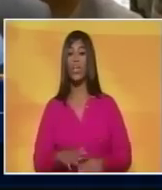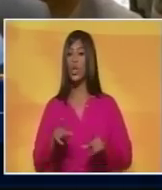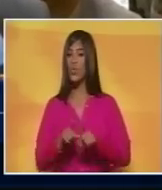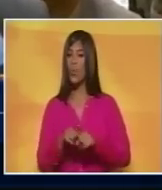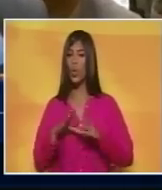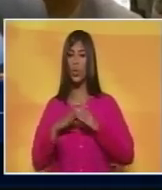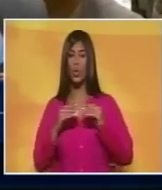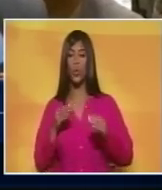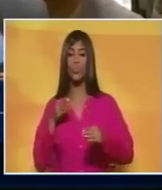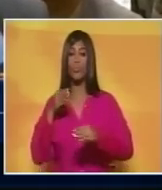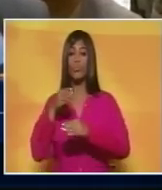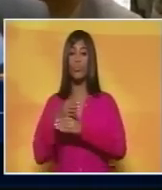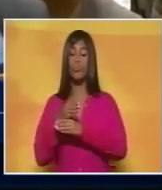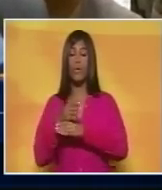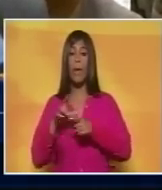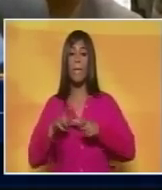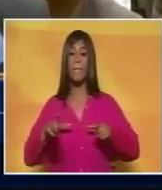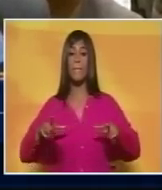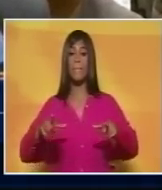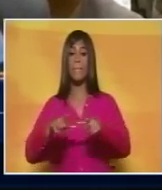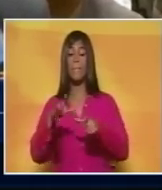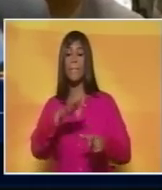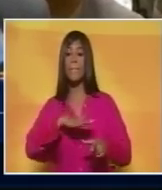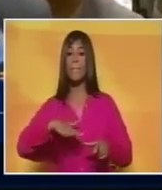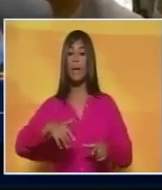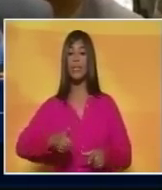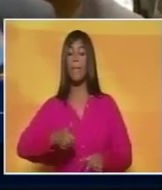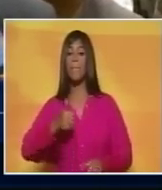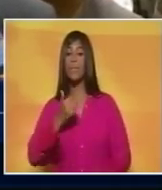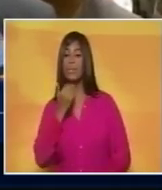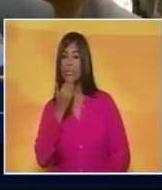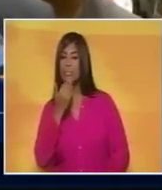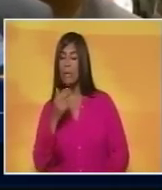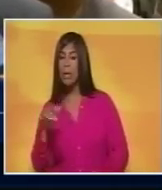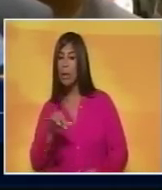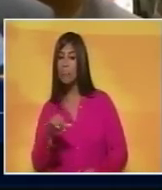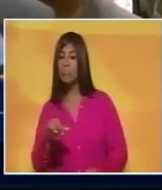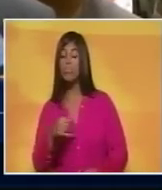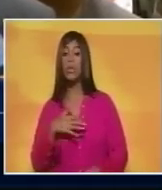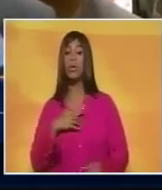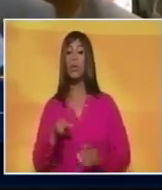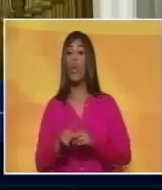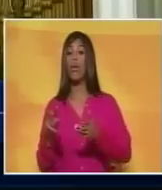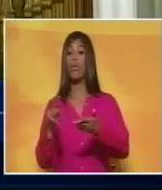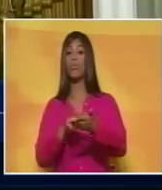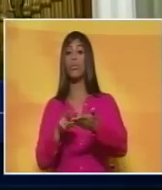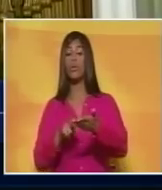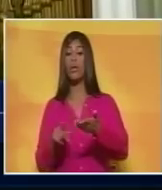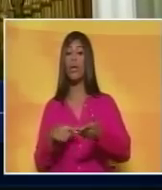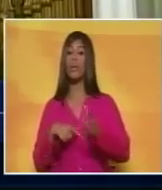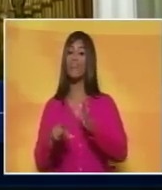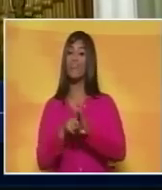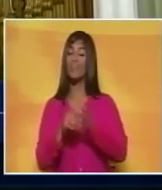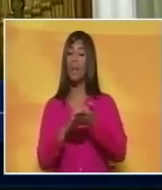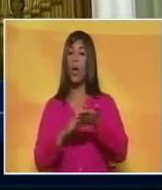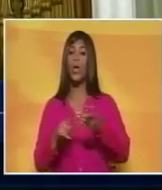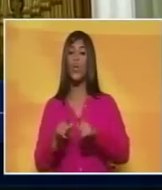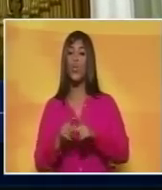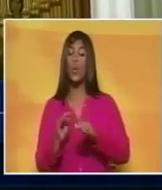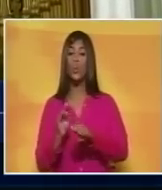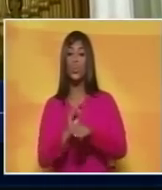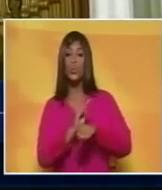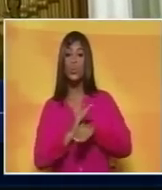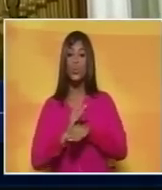ellos también, a la plaza más cercana a leer un documento que hemos llamado La Reserva